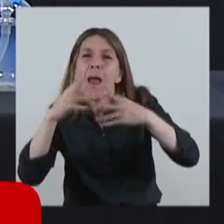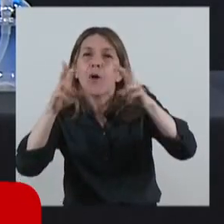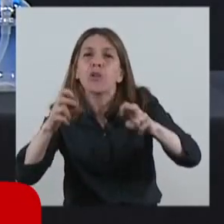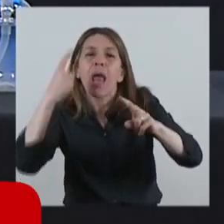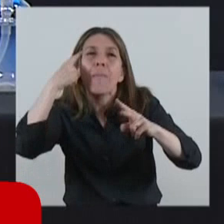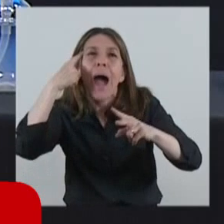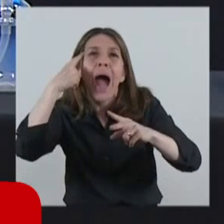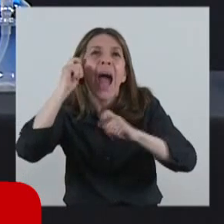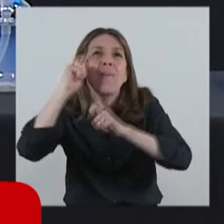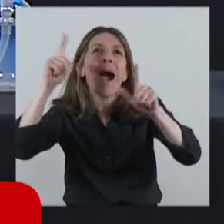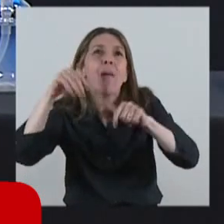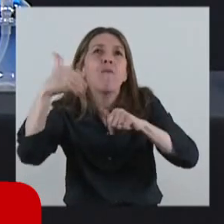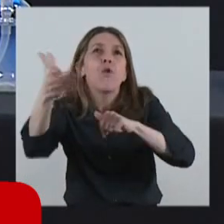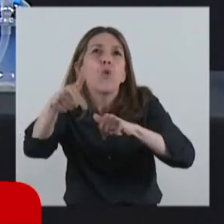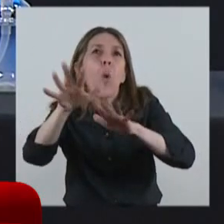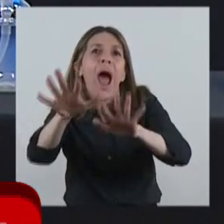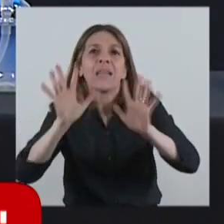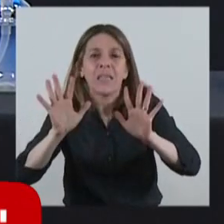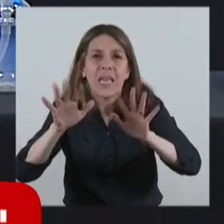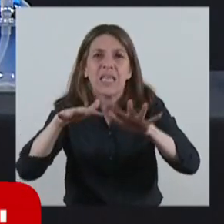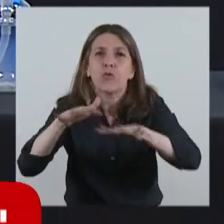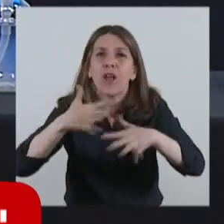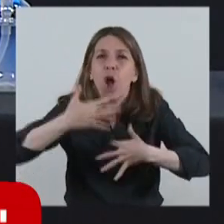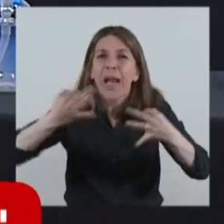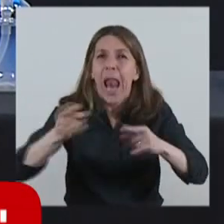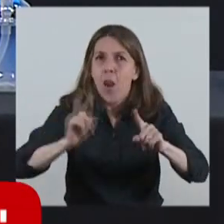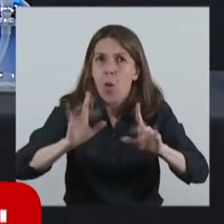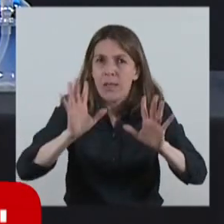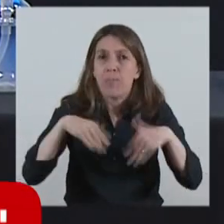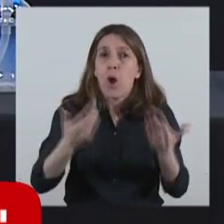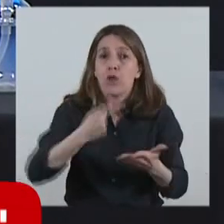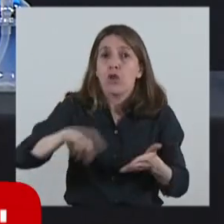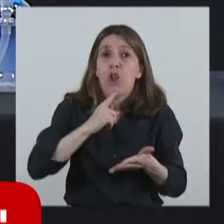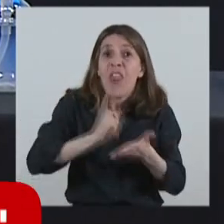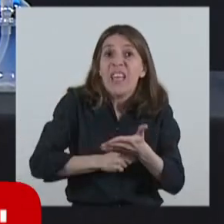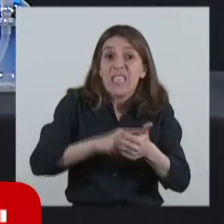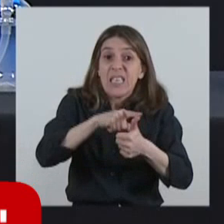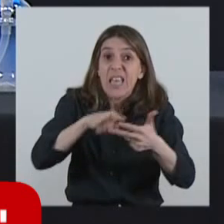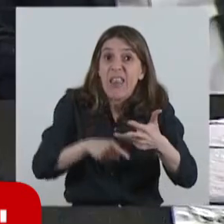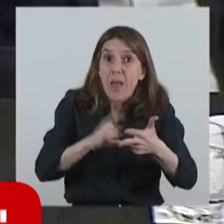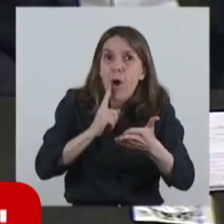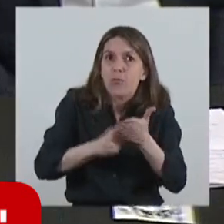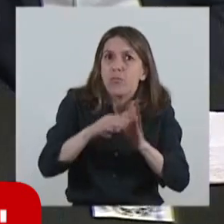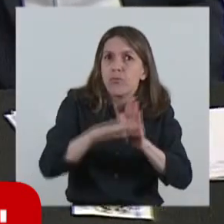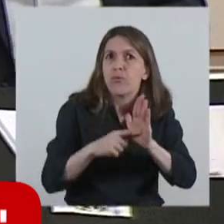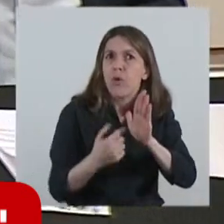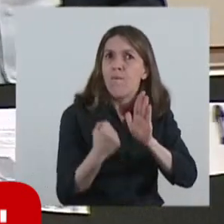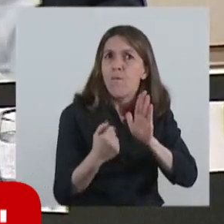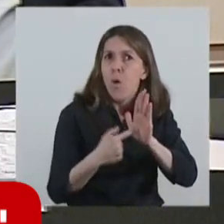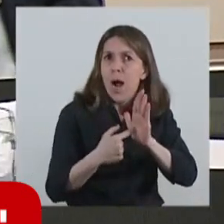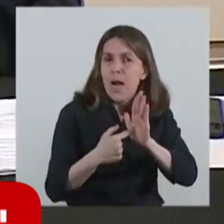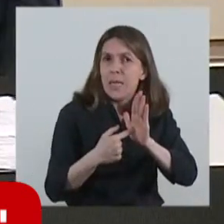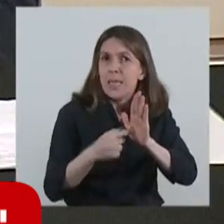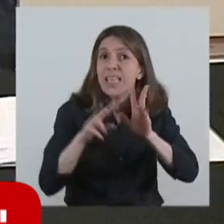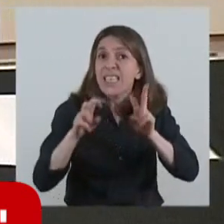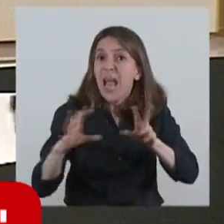hipotético. Y en ese sentido nosotros consideramos que estas medidas son consistentes con el